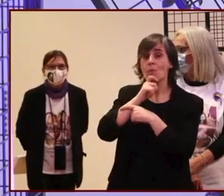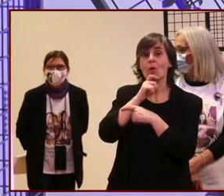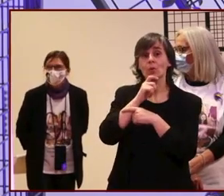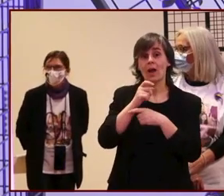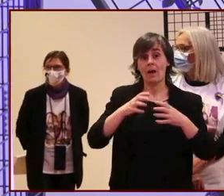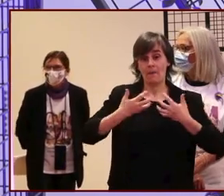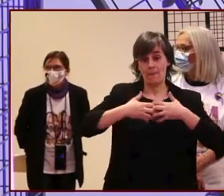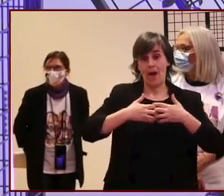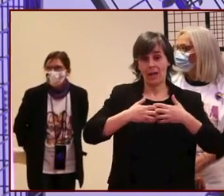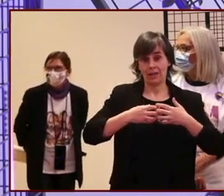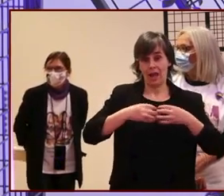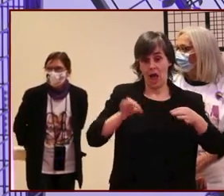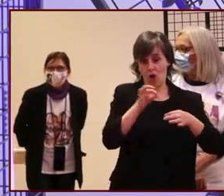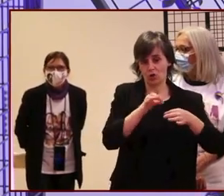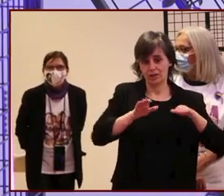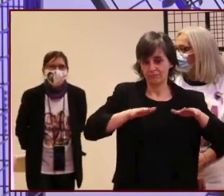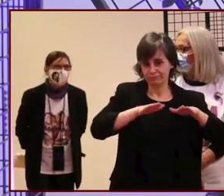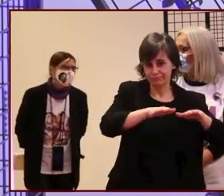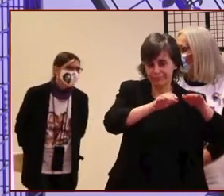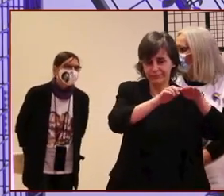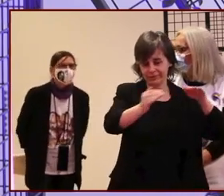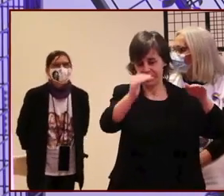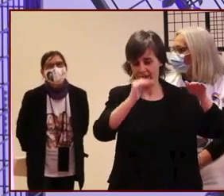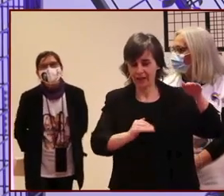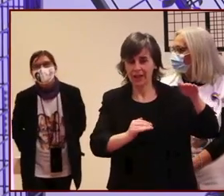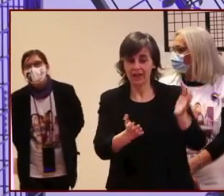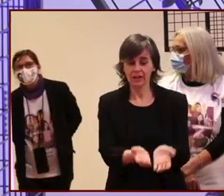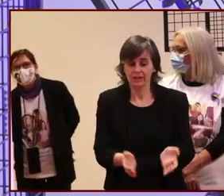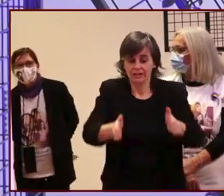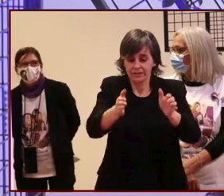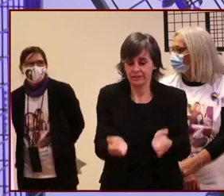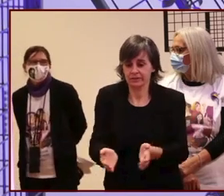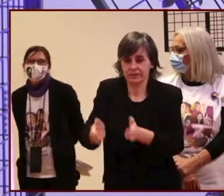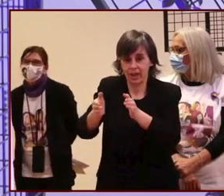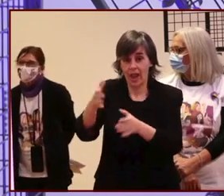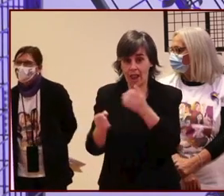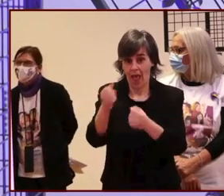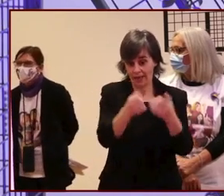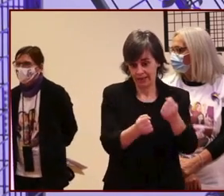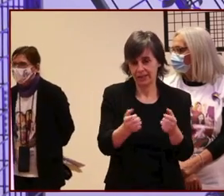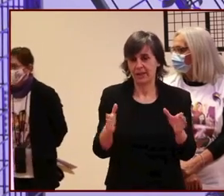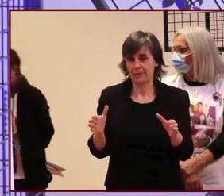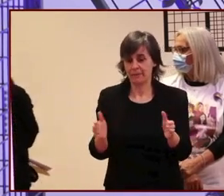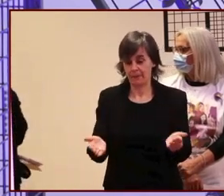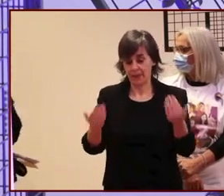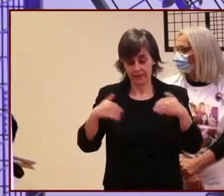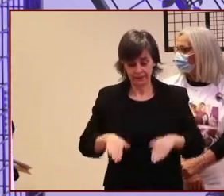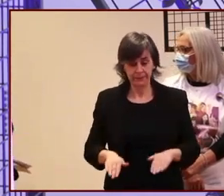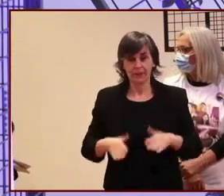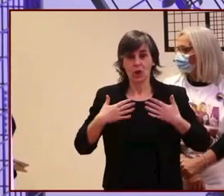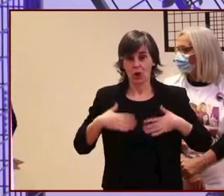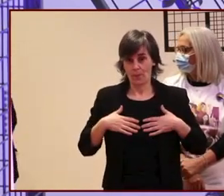deleite eso ropa dorado y mi abuelo que